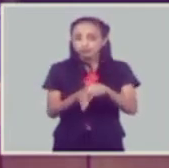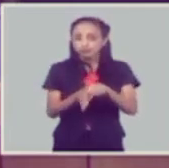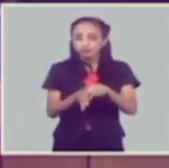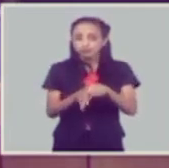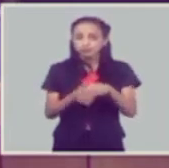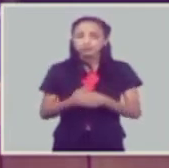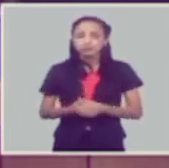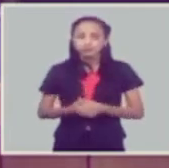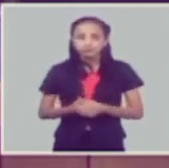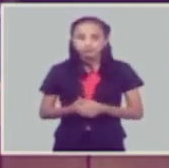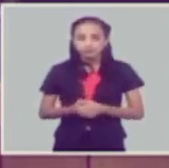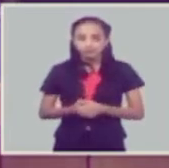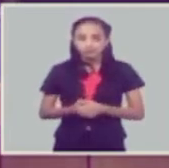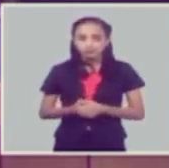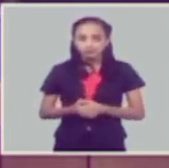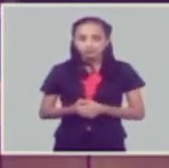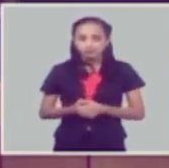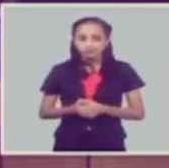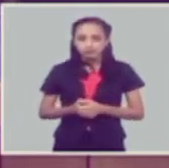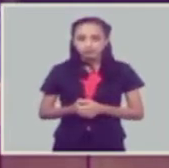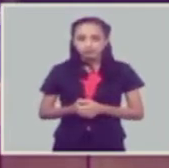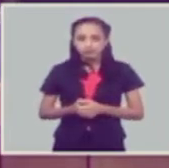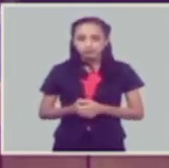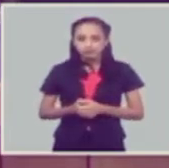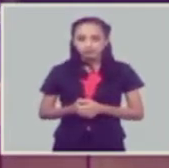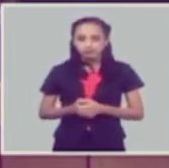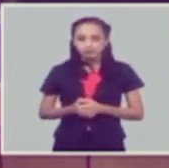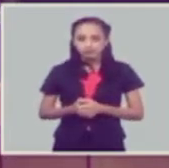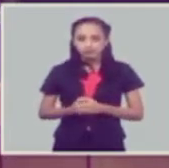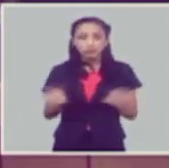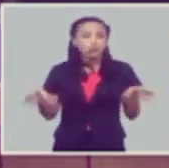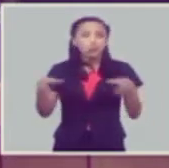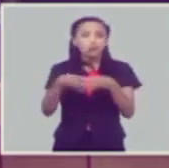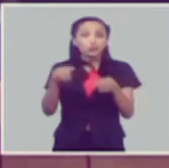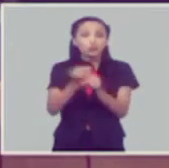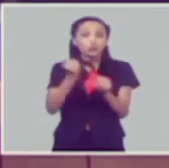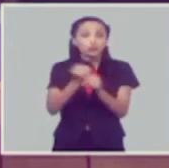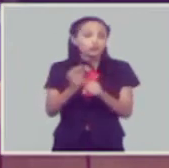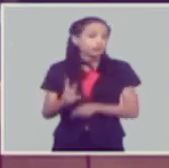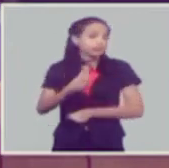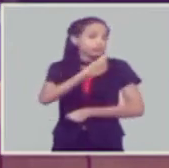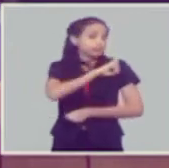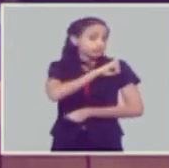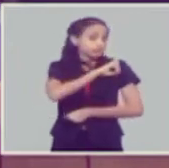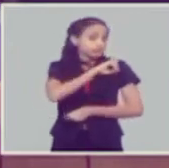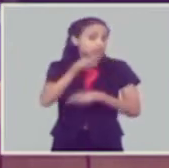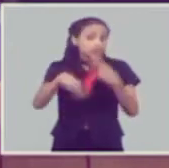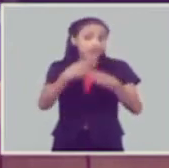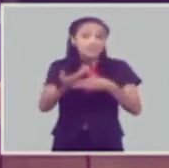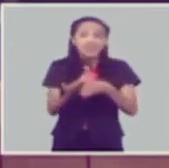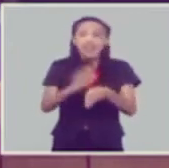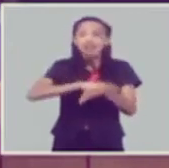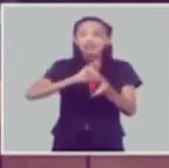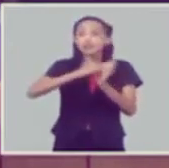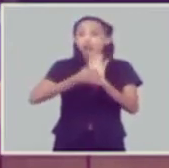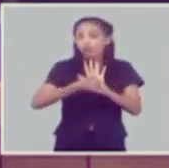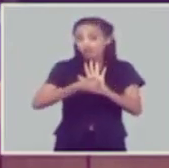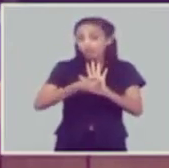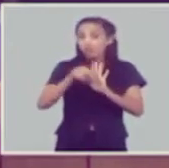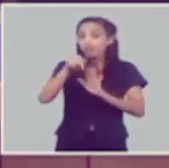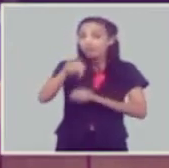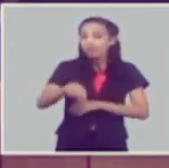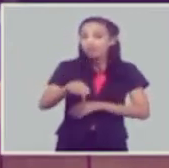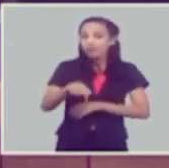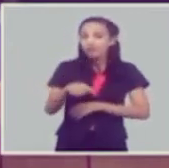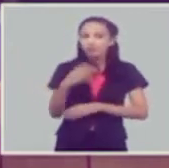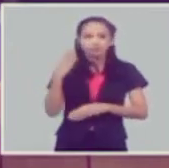actividad legislativa y en particular los grupos de trabajo encargados de elaborar los anteproyectos no